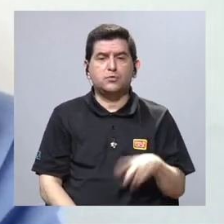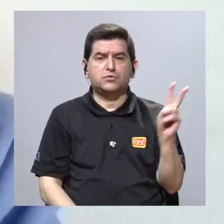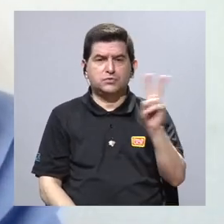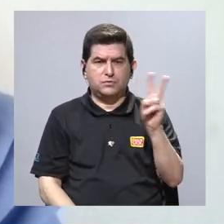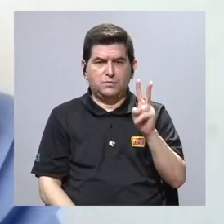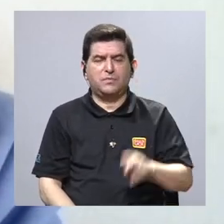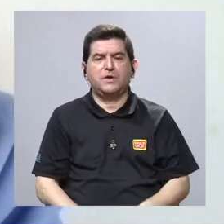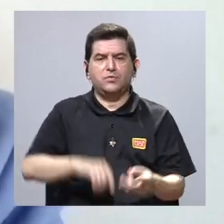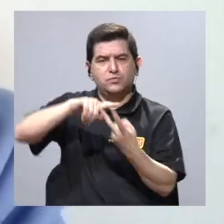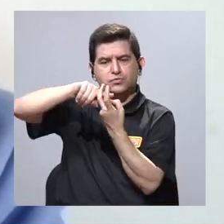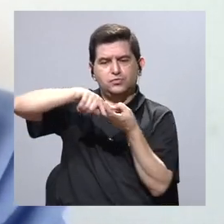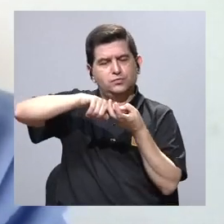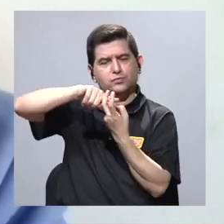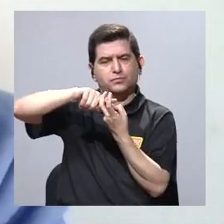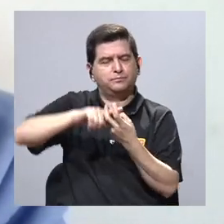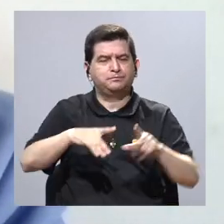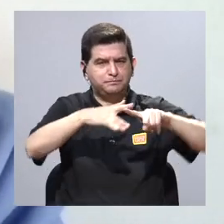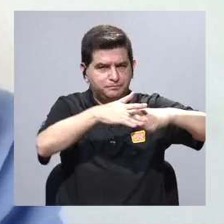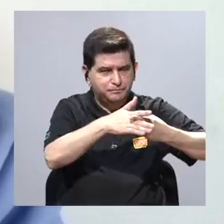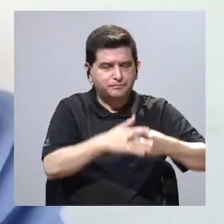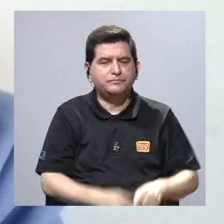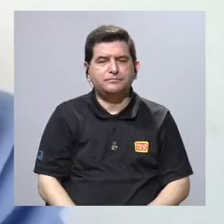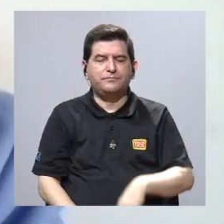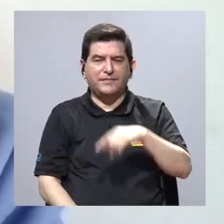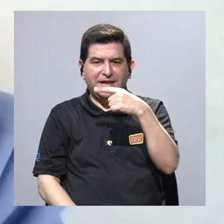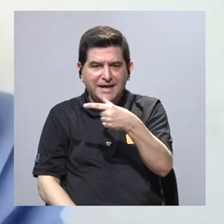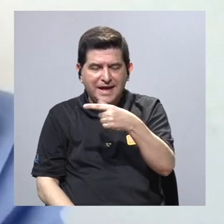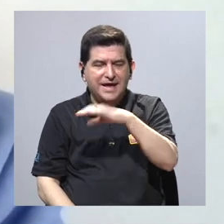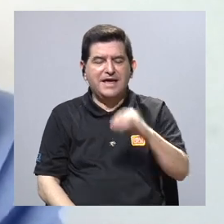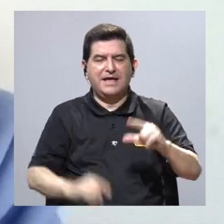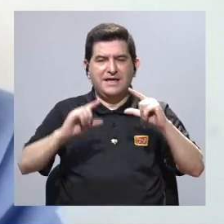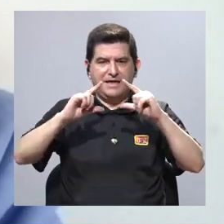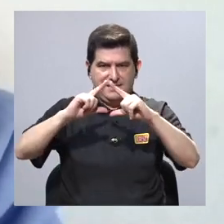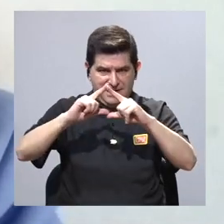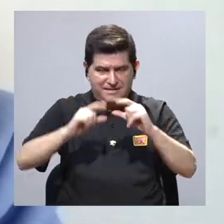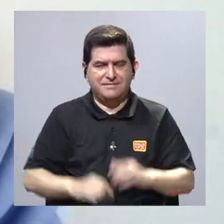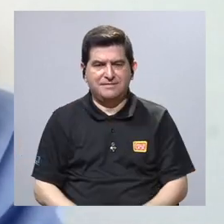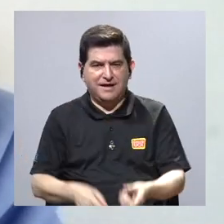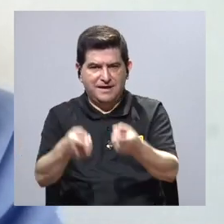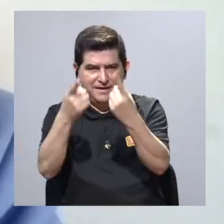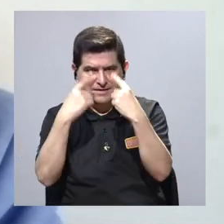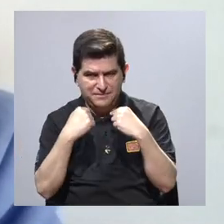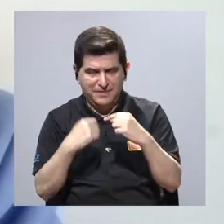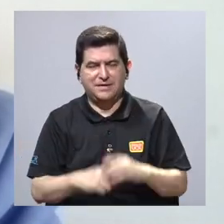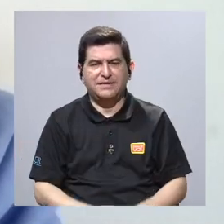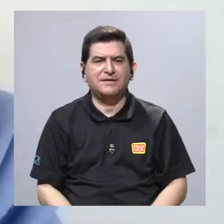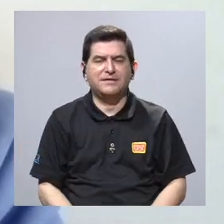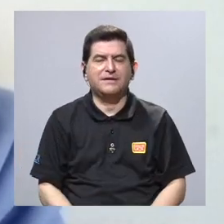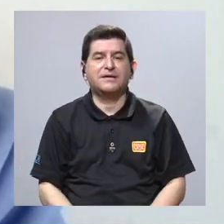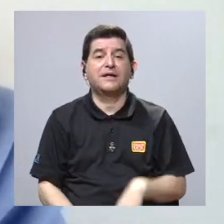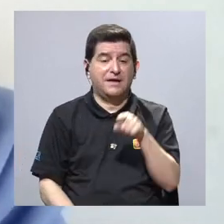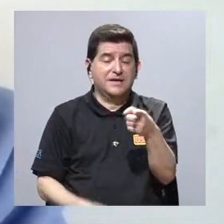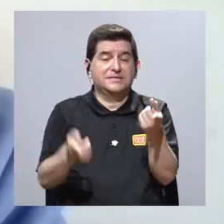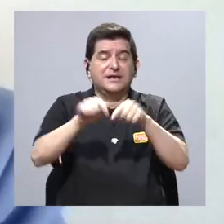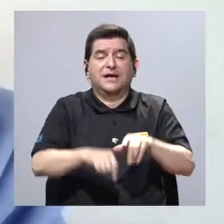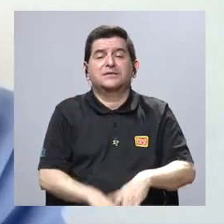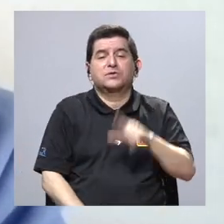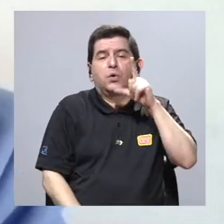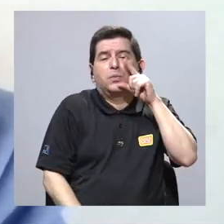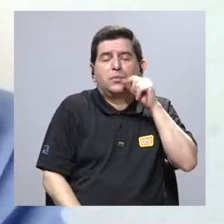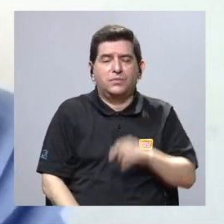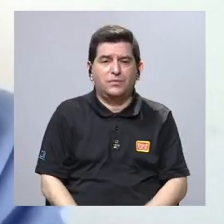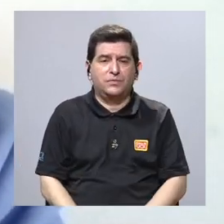de los murciélagos. Los gamma y los delta coronavirus provienen de virus de las aves. Y